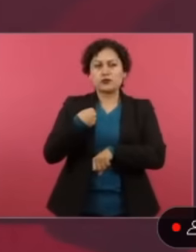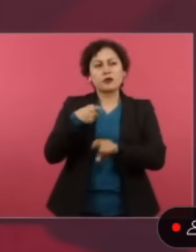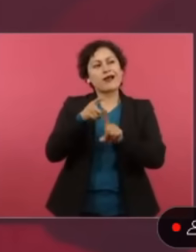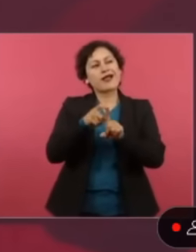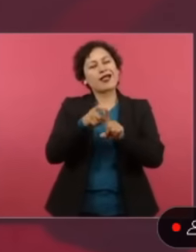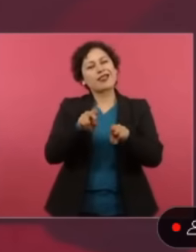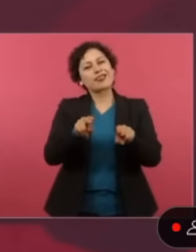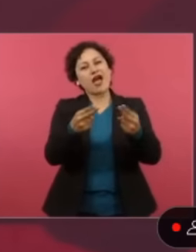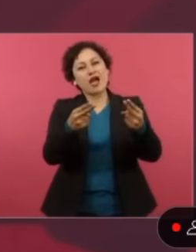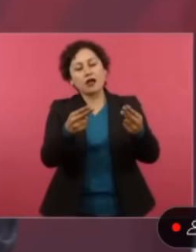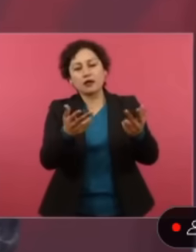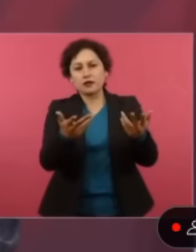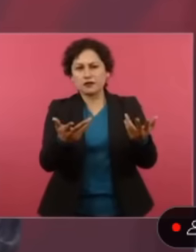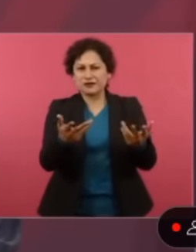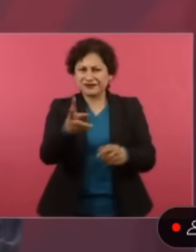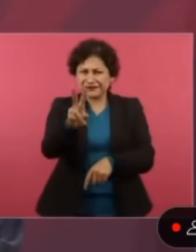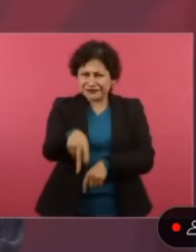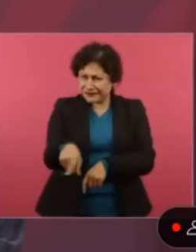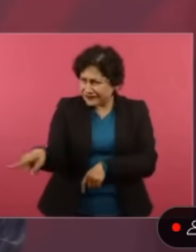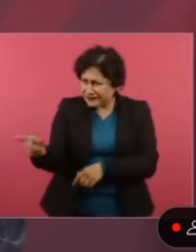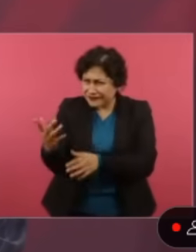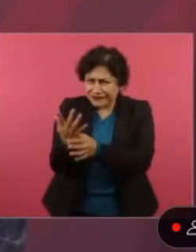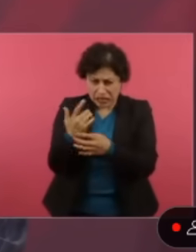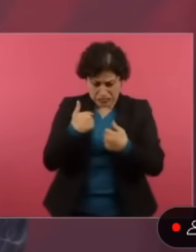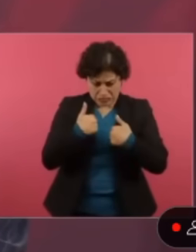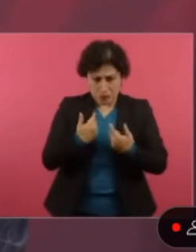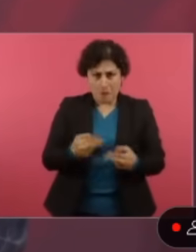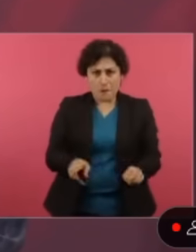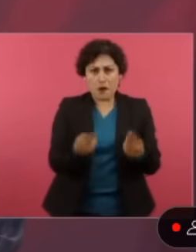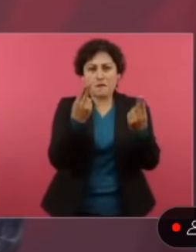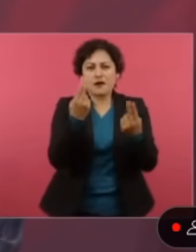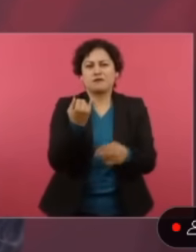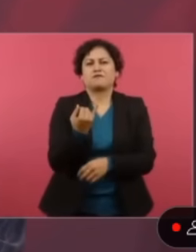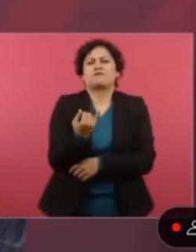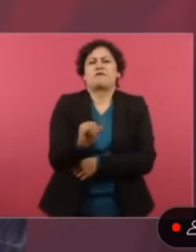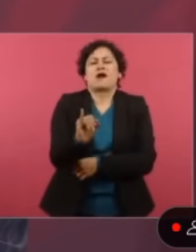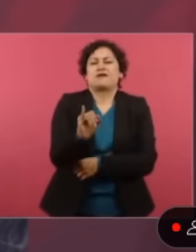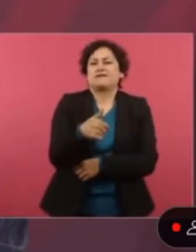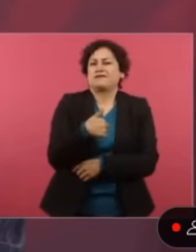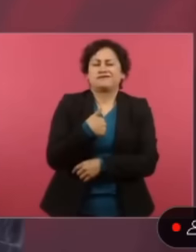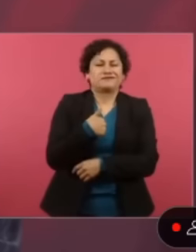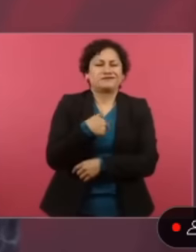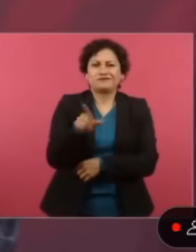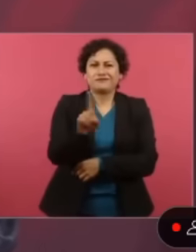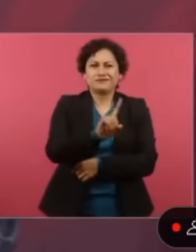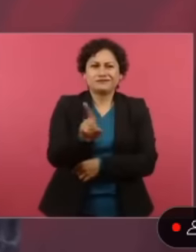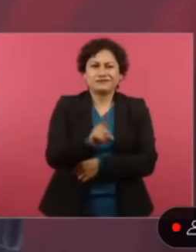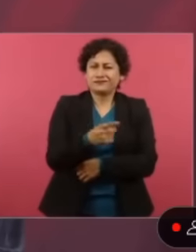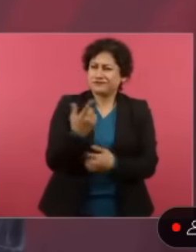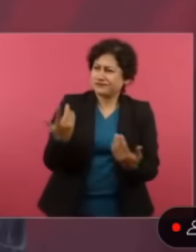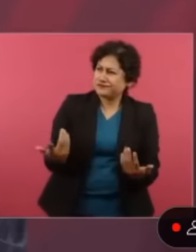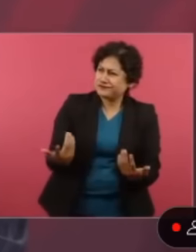puede ir tranquilo es más se puede morir tranquilo y lo reconoce la derecha lo reconoce Leo